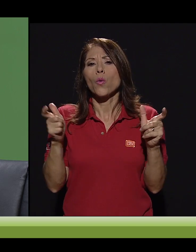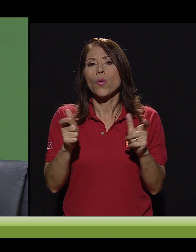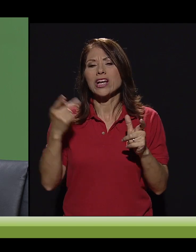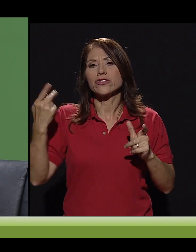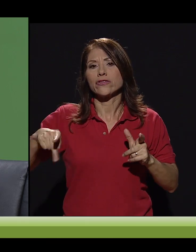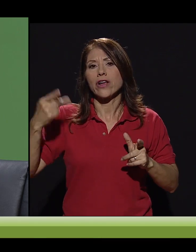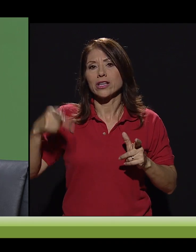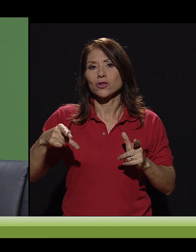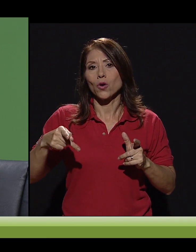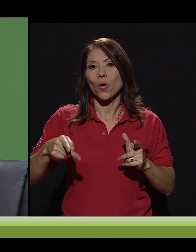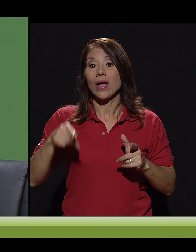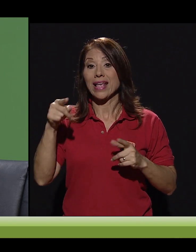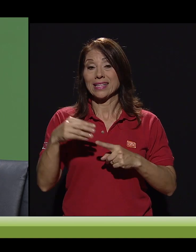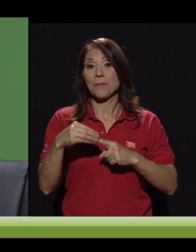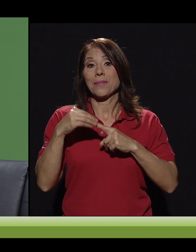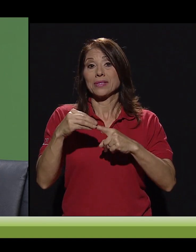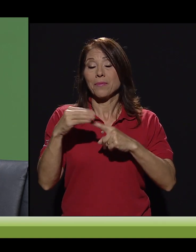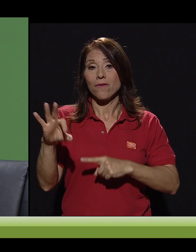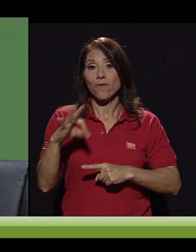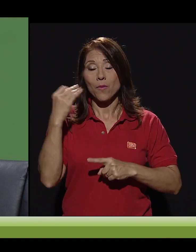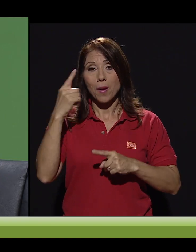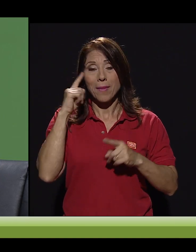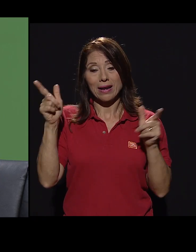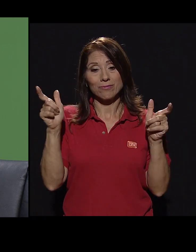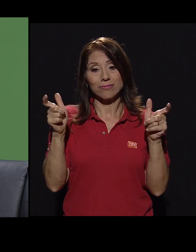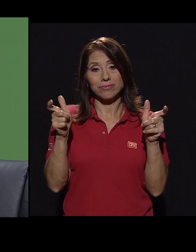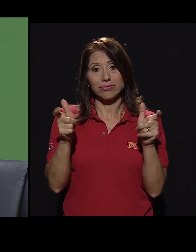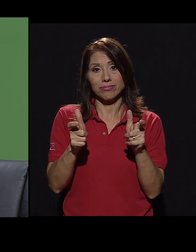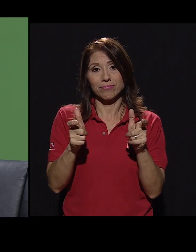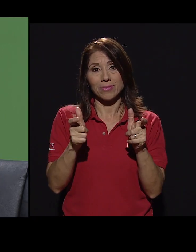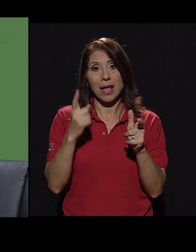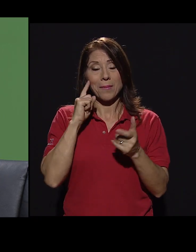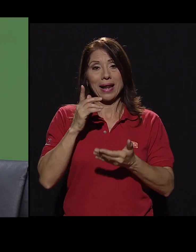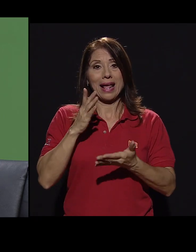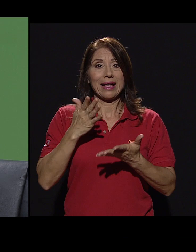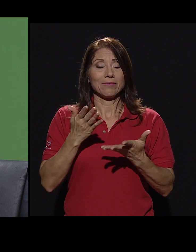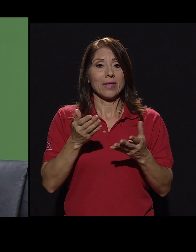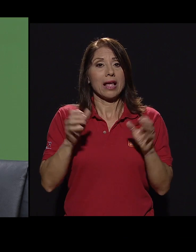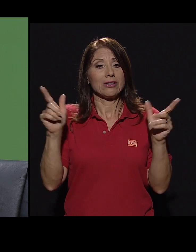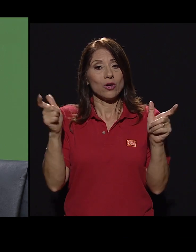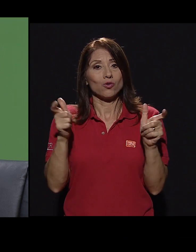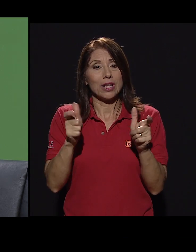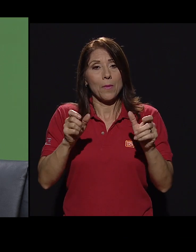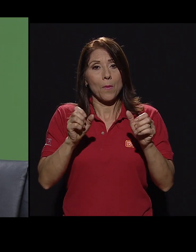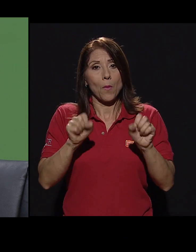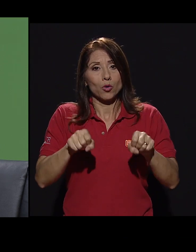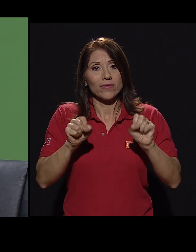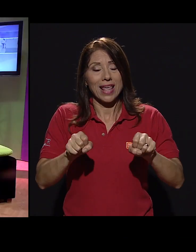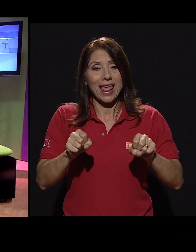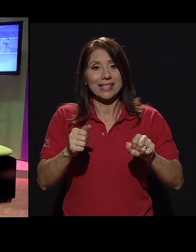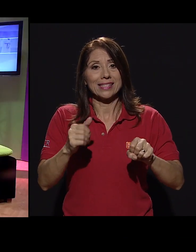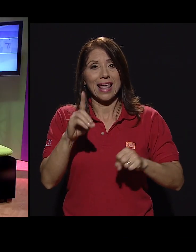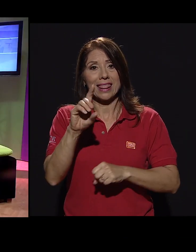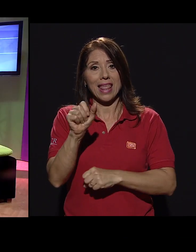Arma Que nosotros tenemos Para reducir Las probabilidades De tener demencia En una población Hasta un 50% Y así van Temas